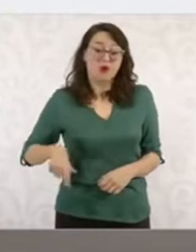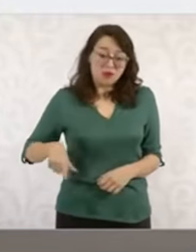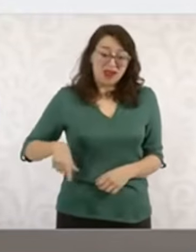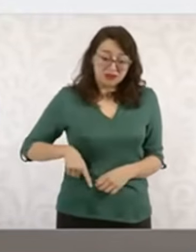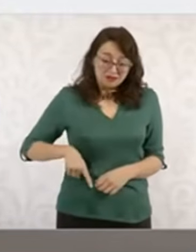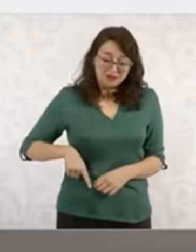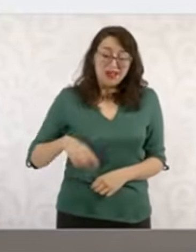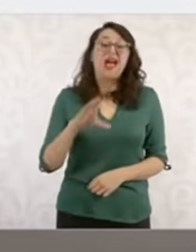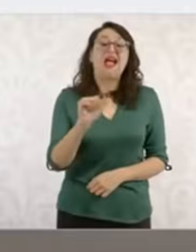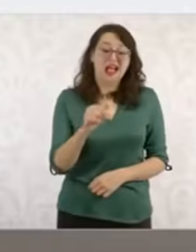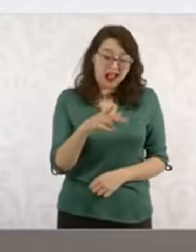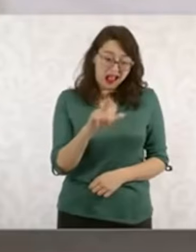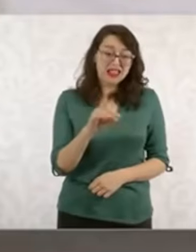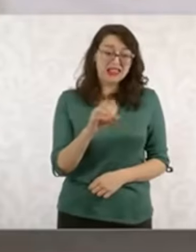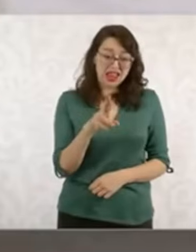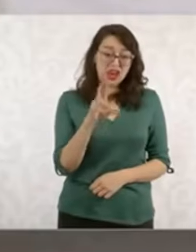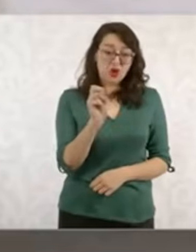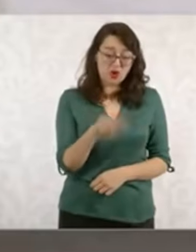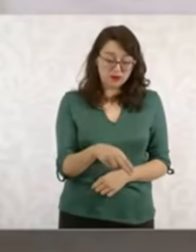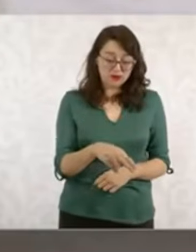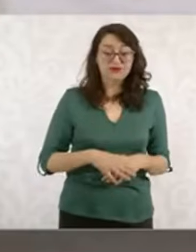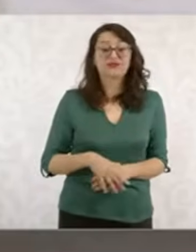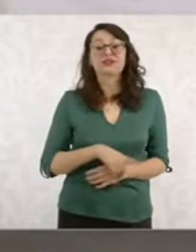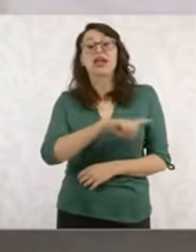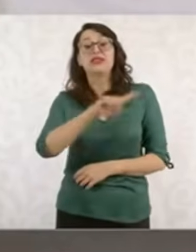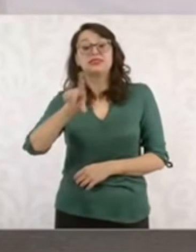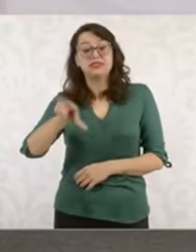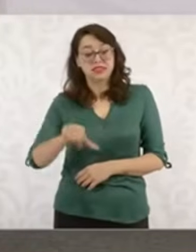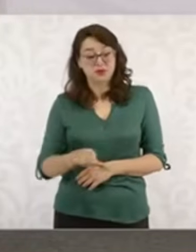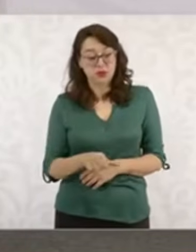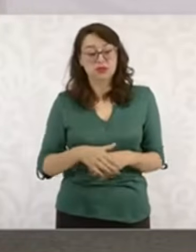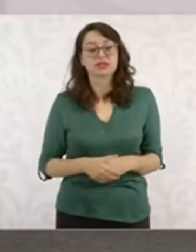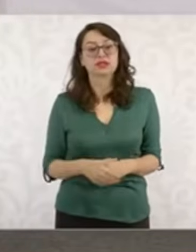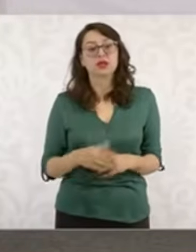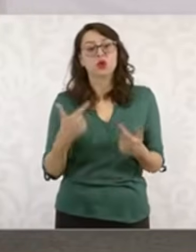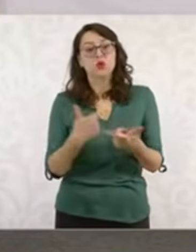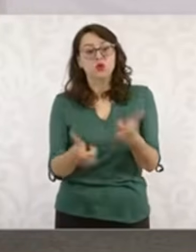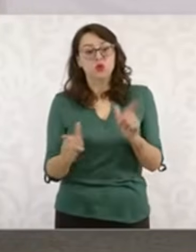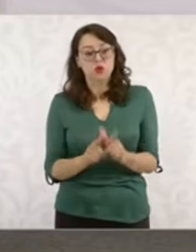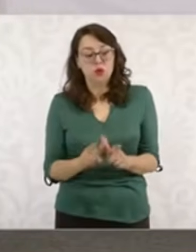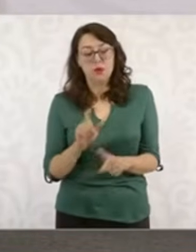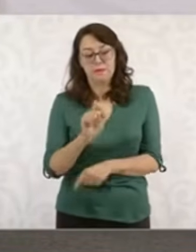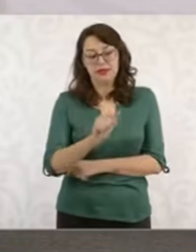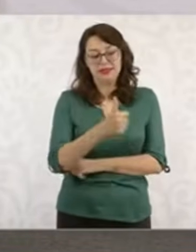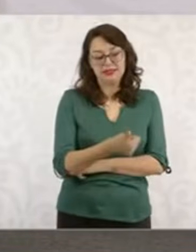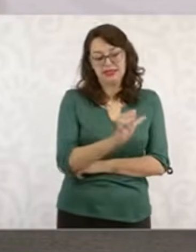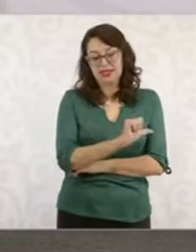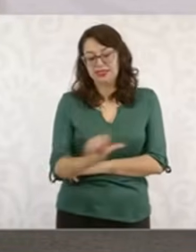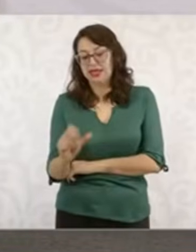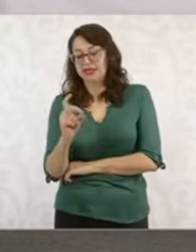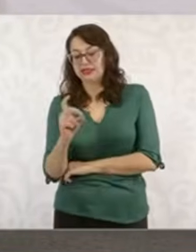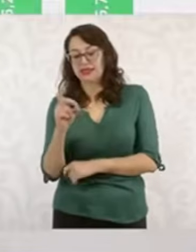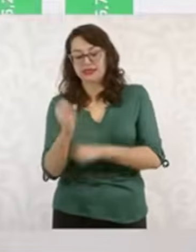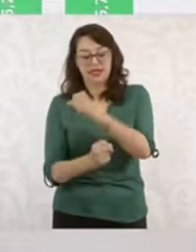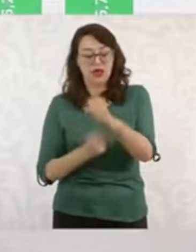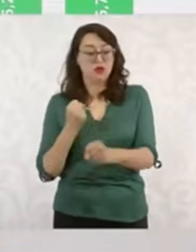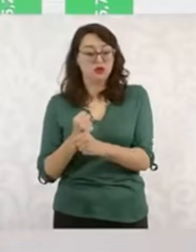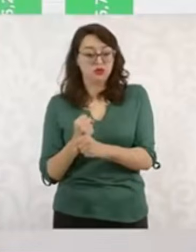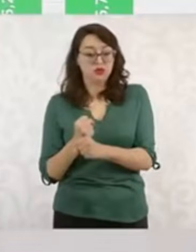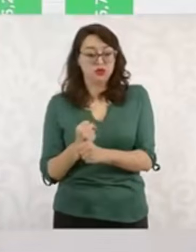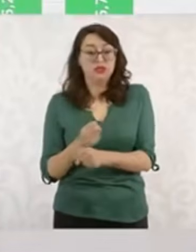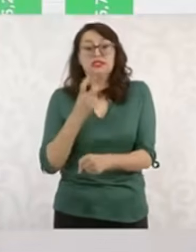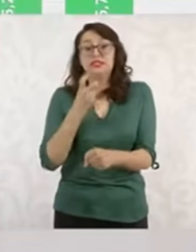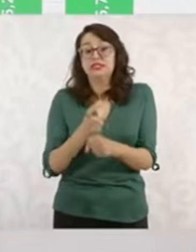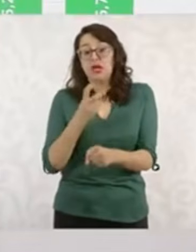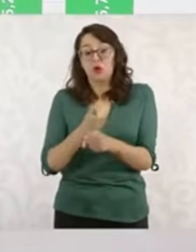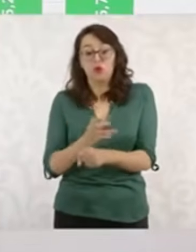Calderón. Y después este grupo de 47% de cobertura entre 26 y 30 años, la segunda dosis se debió